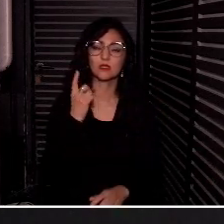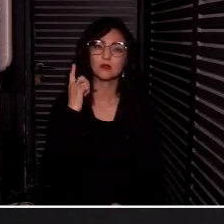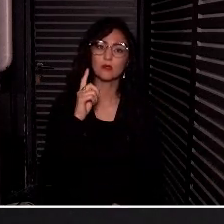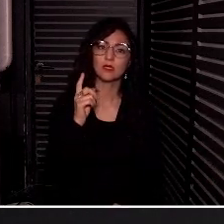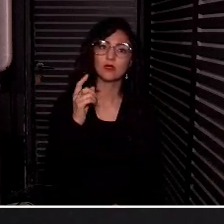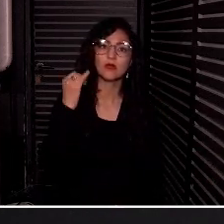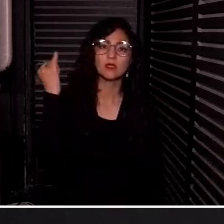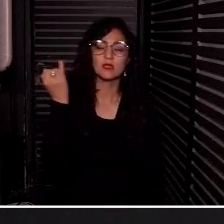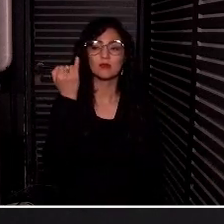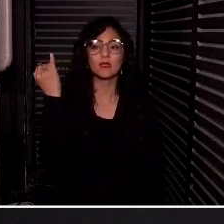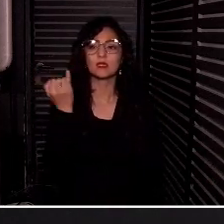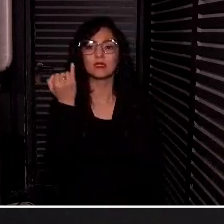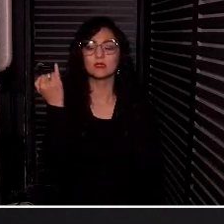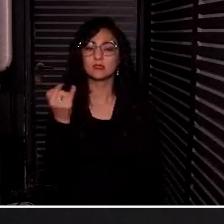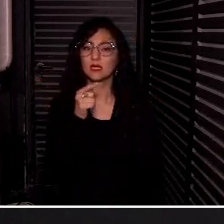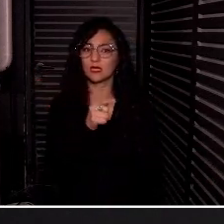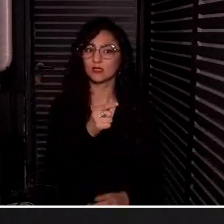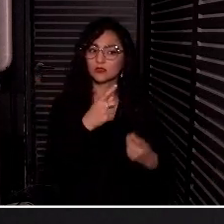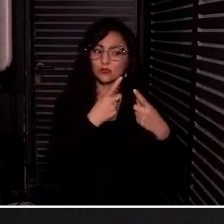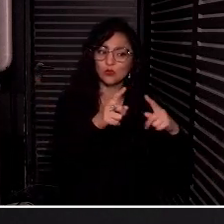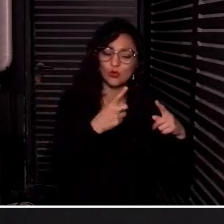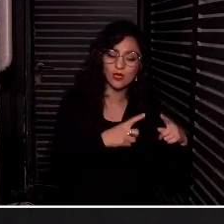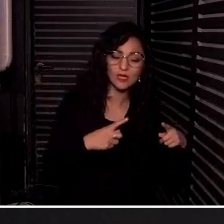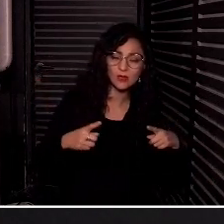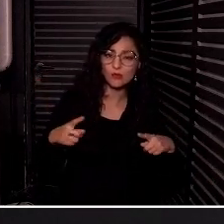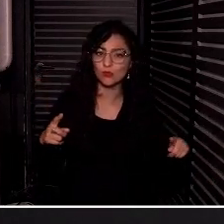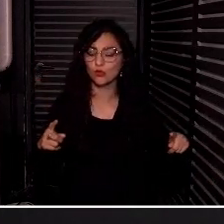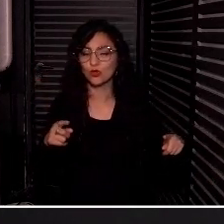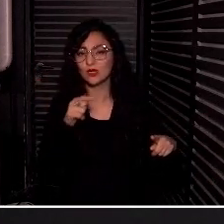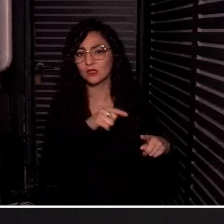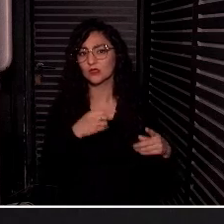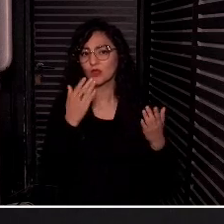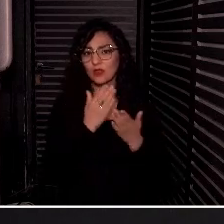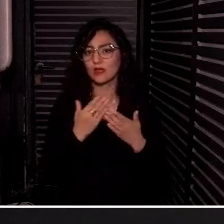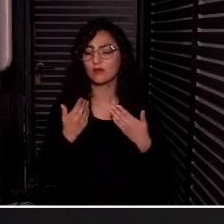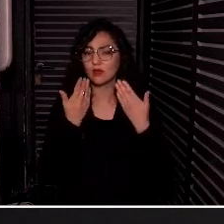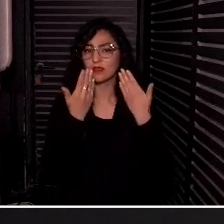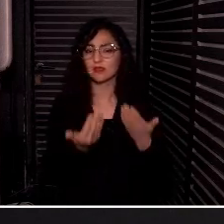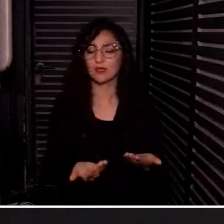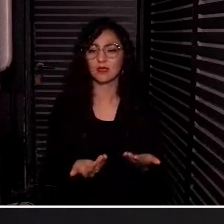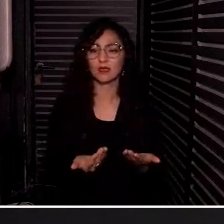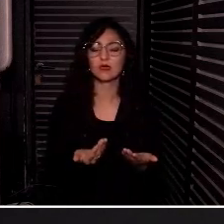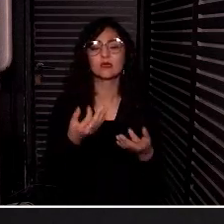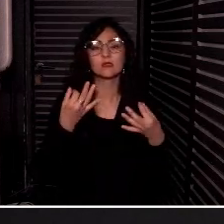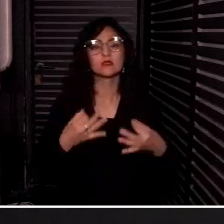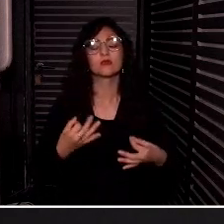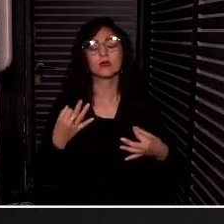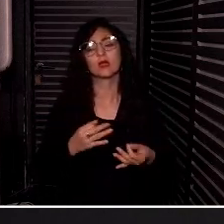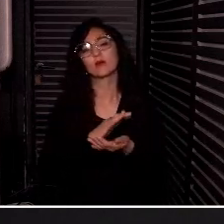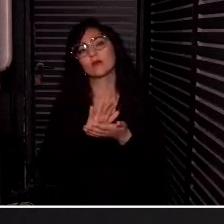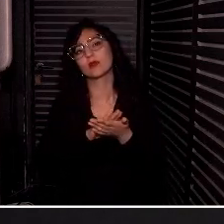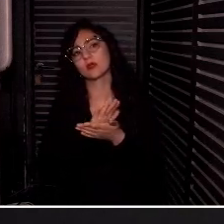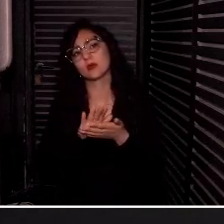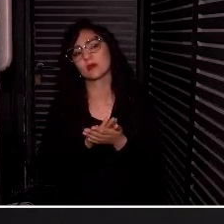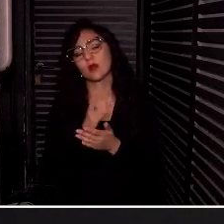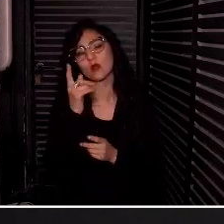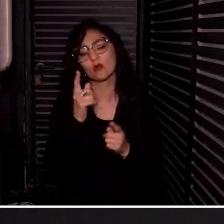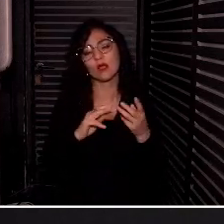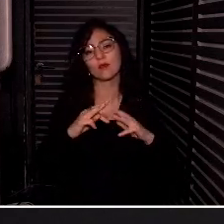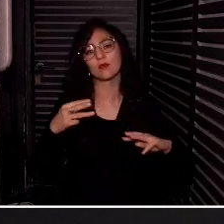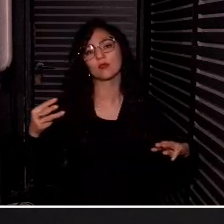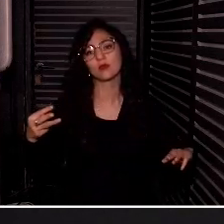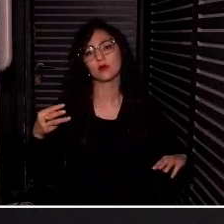pluralismo siempre que es una característica y que hay que asegurarle a los medios de financiamiento que yo creo que uno podría tomar la los métodos que